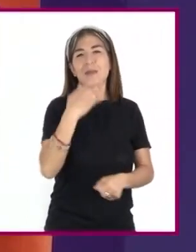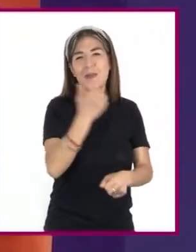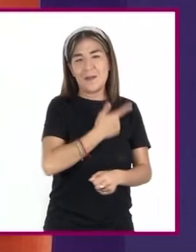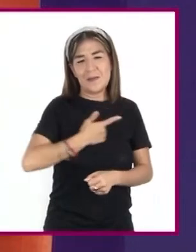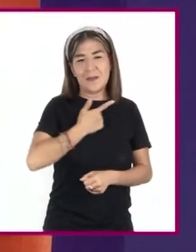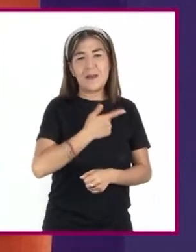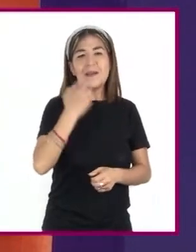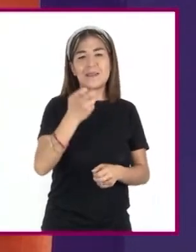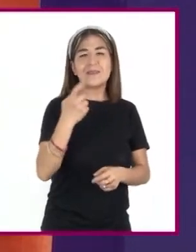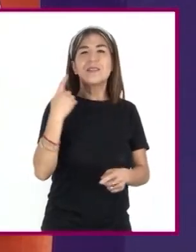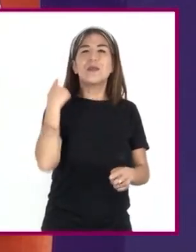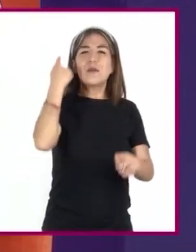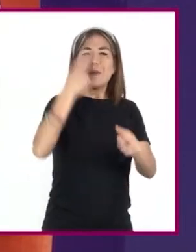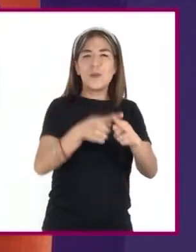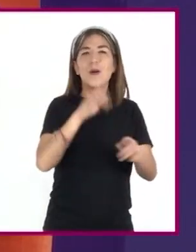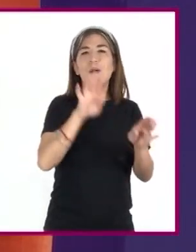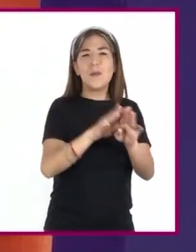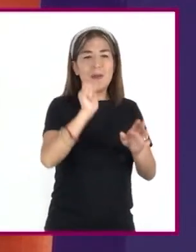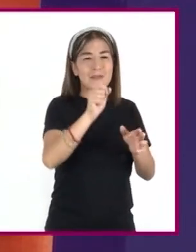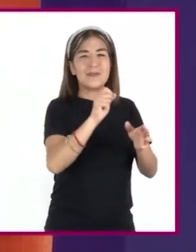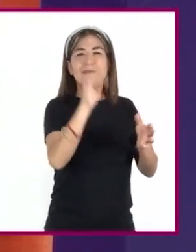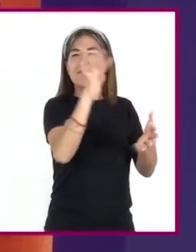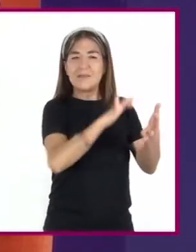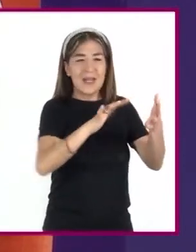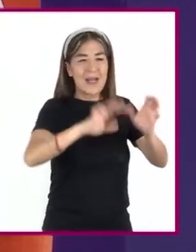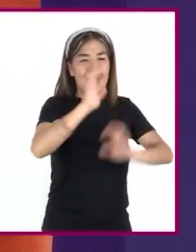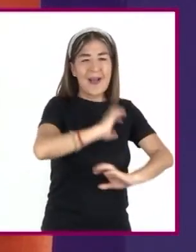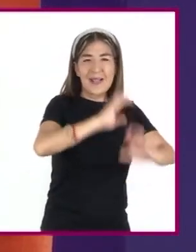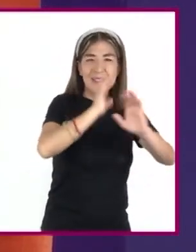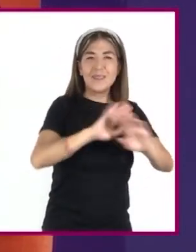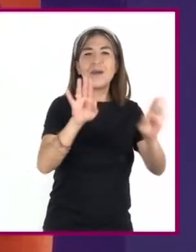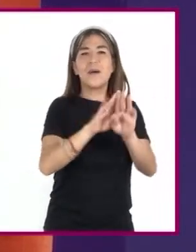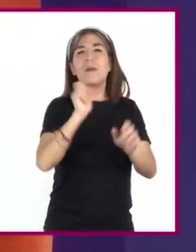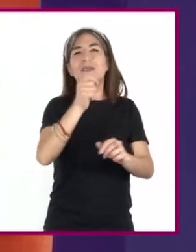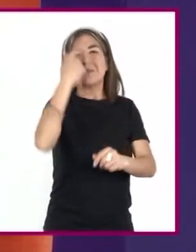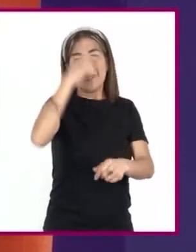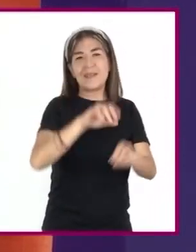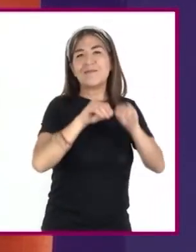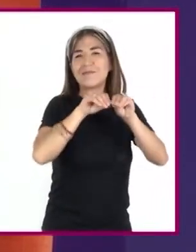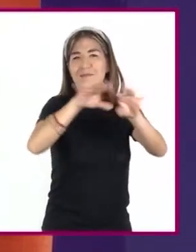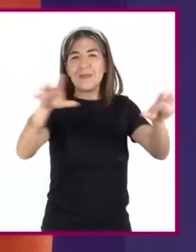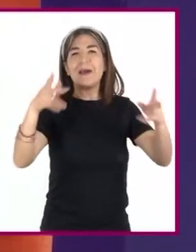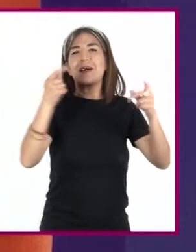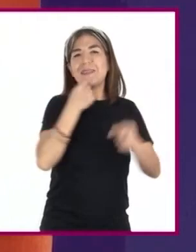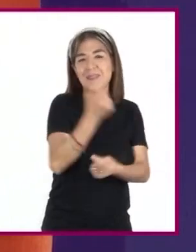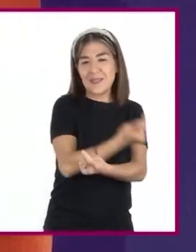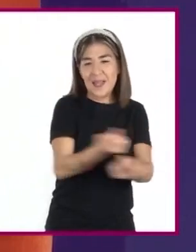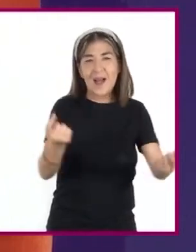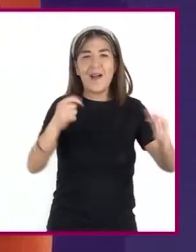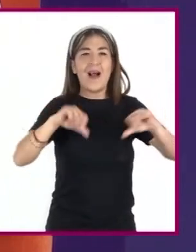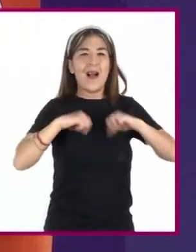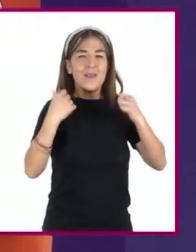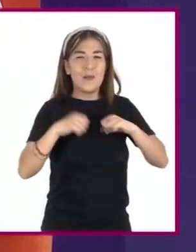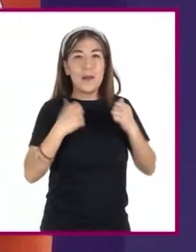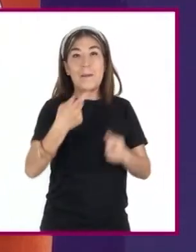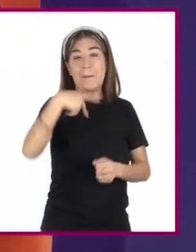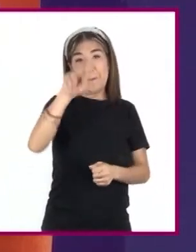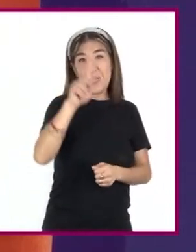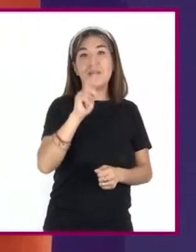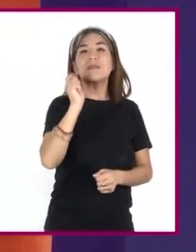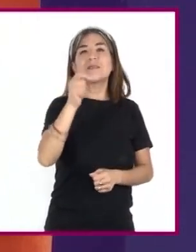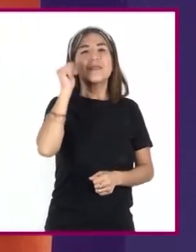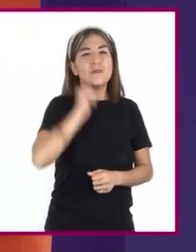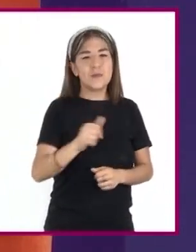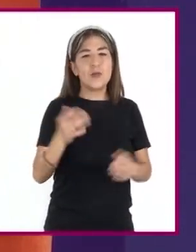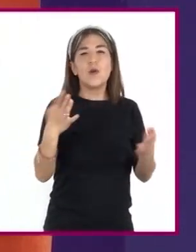a través de la letra impresa, de los mensajes escritos, llegar a un sinnúmero de niños, de adolescentes, pero siempre